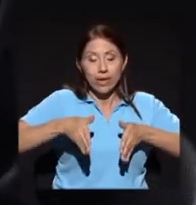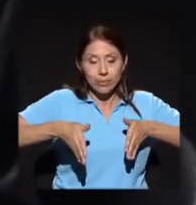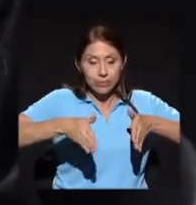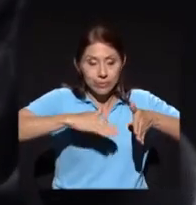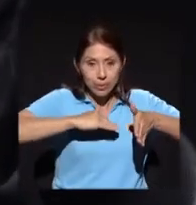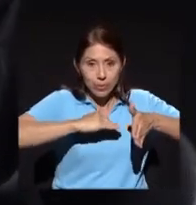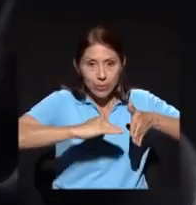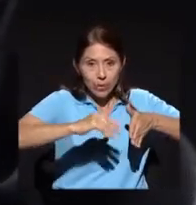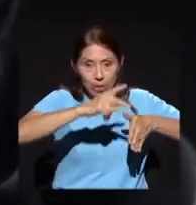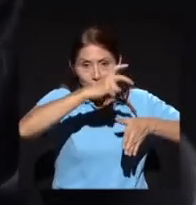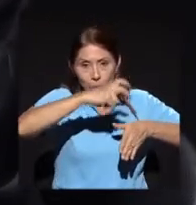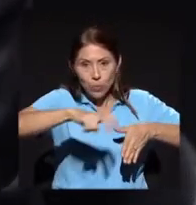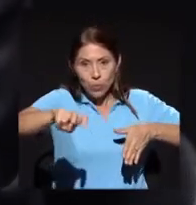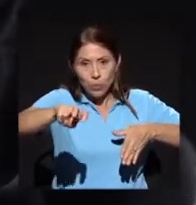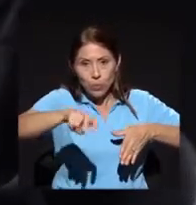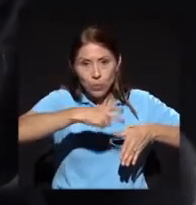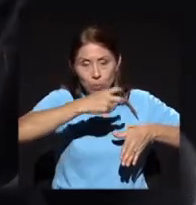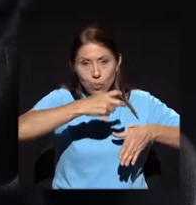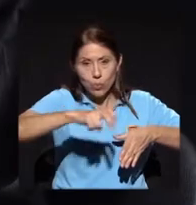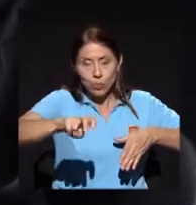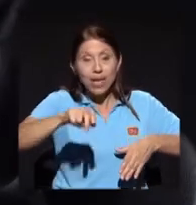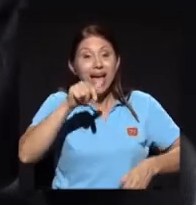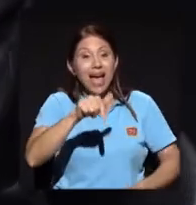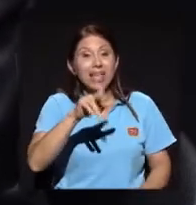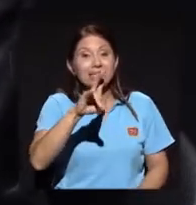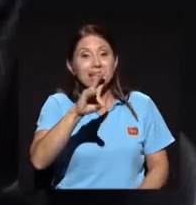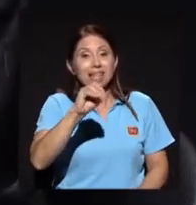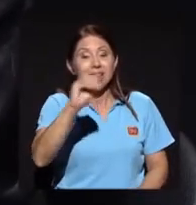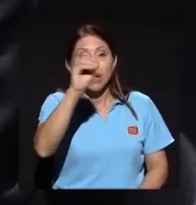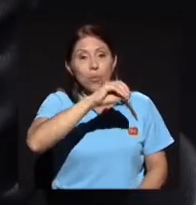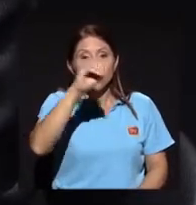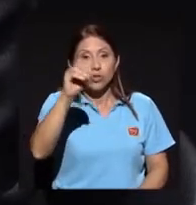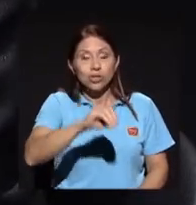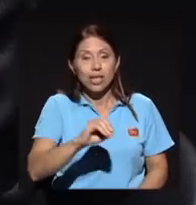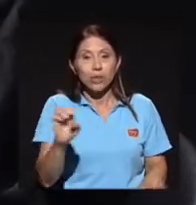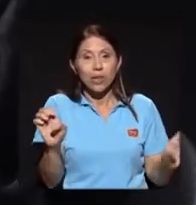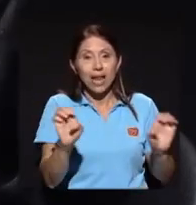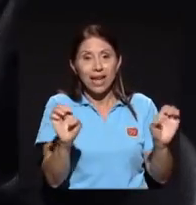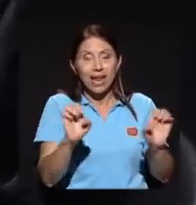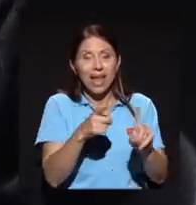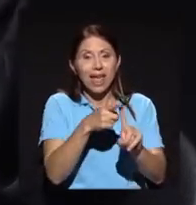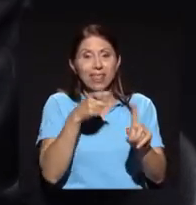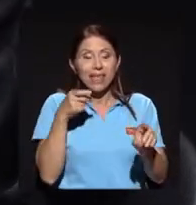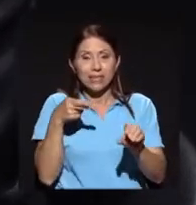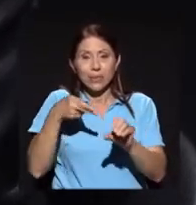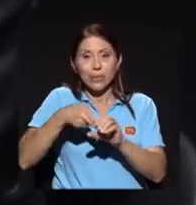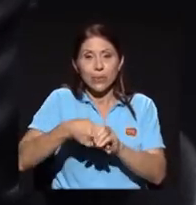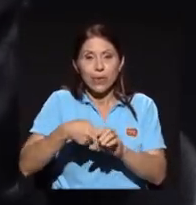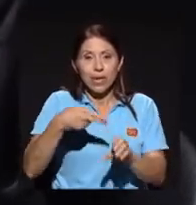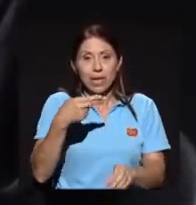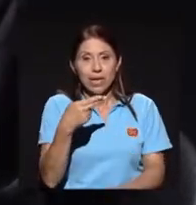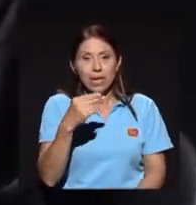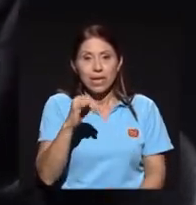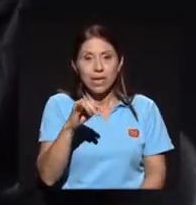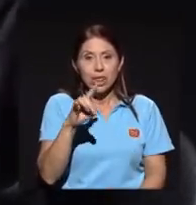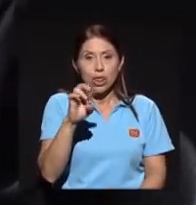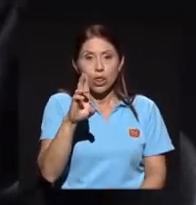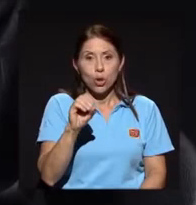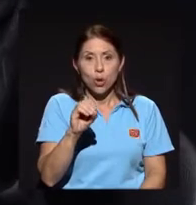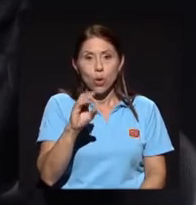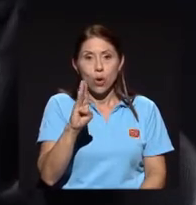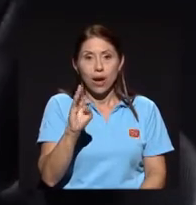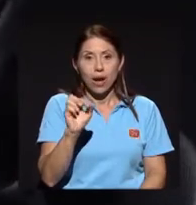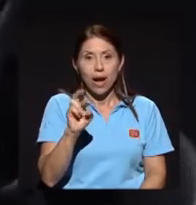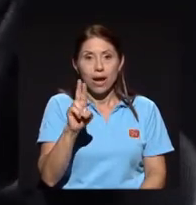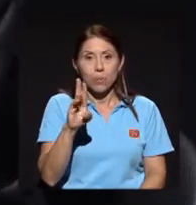el 70% de la energía procede de hidrocarburos y casi toda ella depende